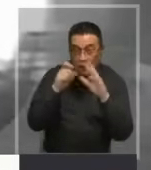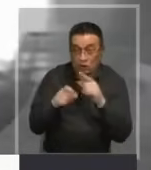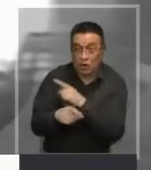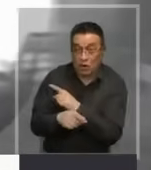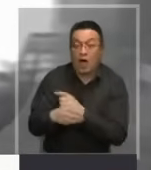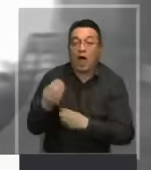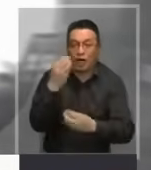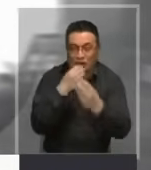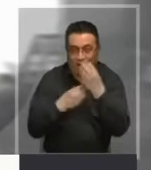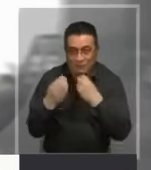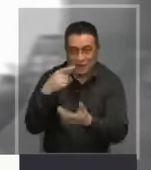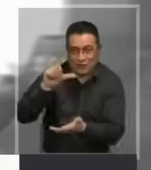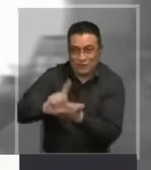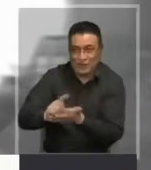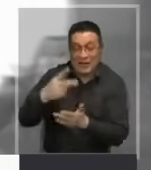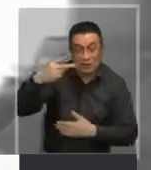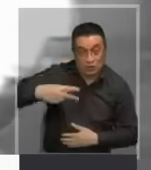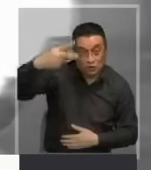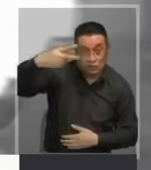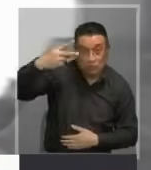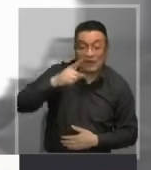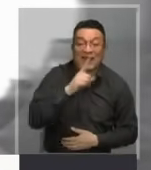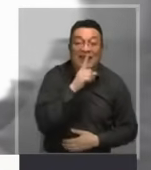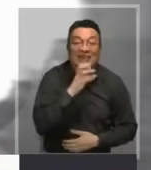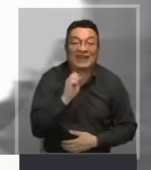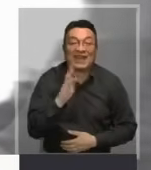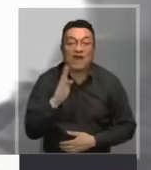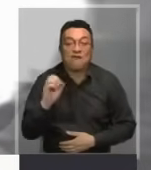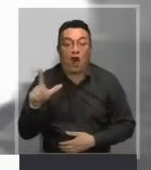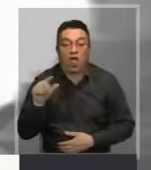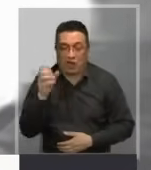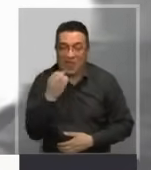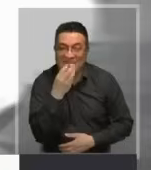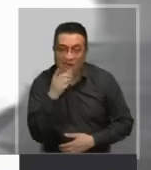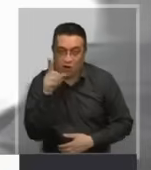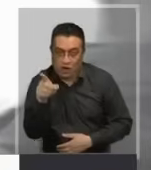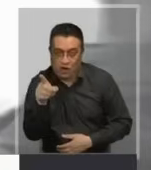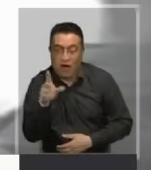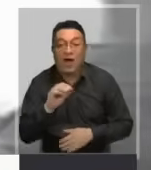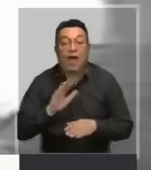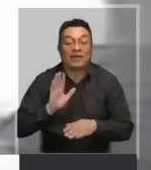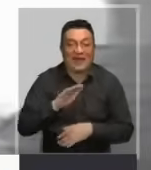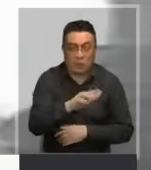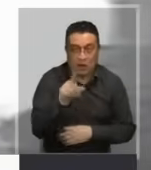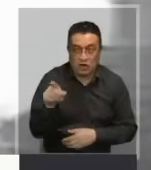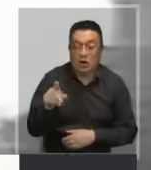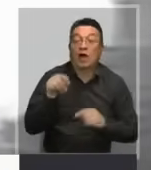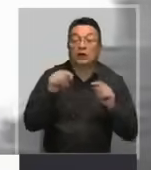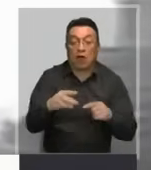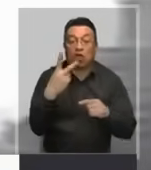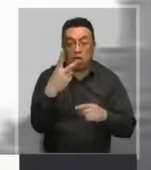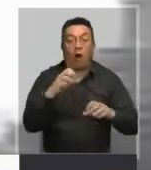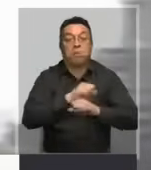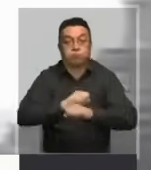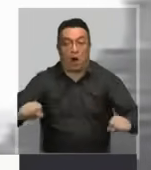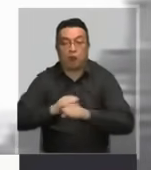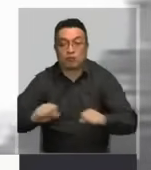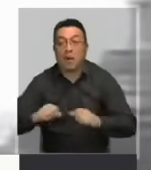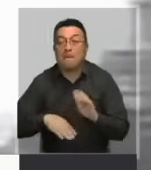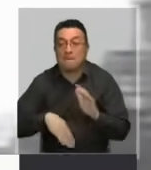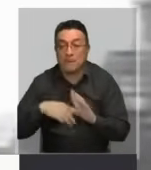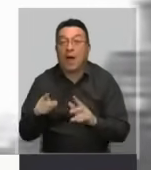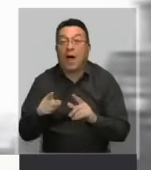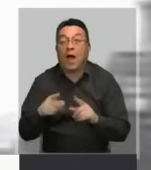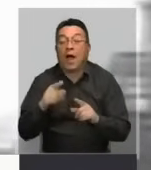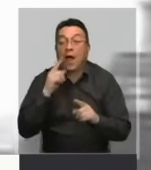patio de comidas, segundo piso del Mall Trébol, lleno de gente. Aquí mismo explotarán dos bombas más a las 3 de la tarde con